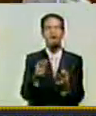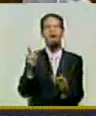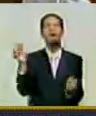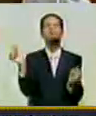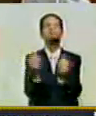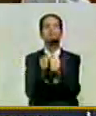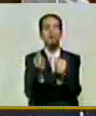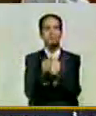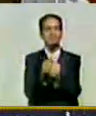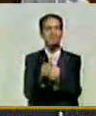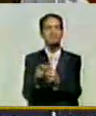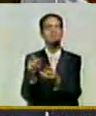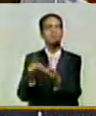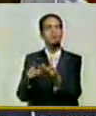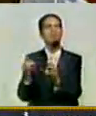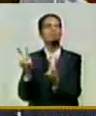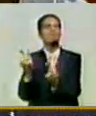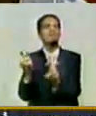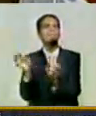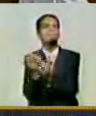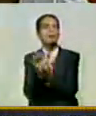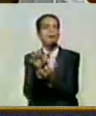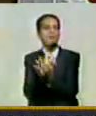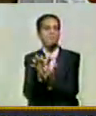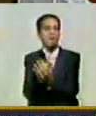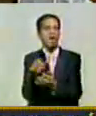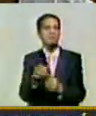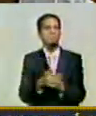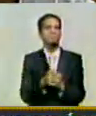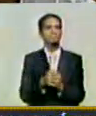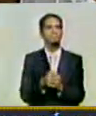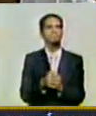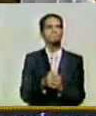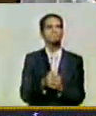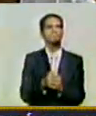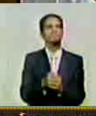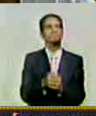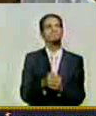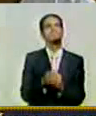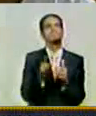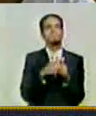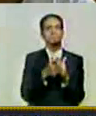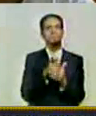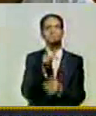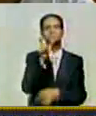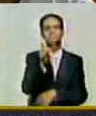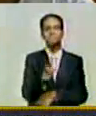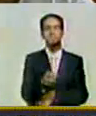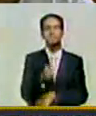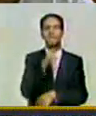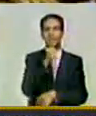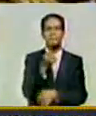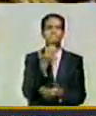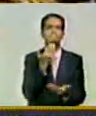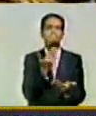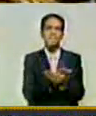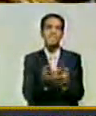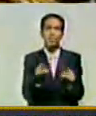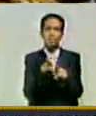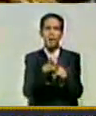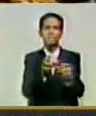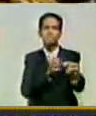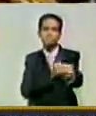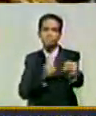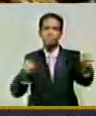presidencial de las elecciones del pasado domingo 20 de mayo, pedía a la presidenta de la Asamblea Nacional Constituyente ponerse en el lugar del otro,